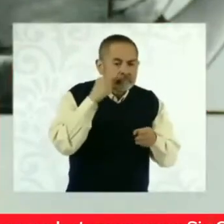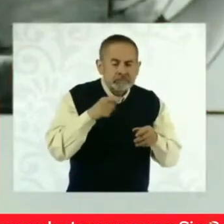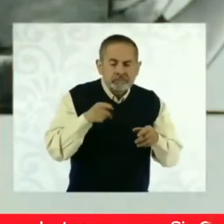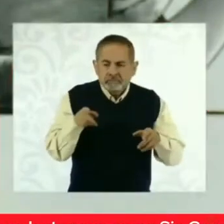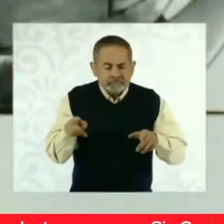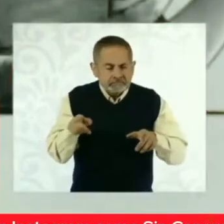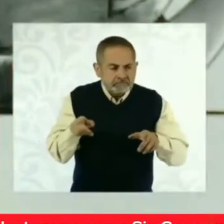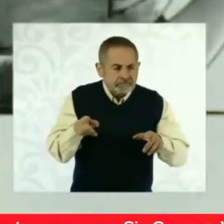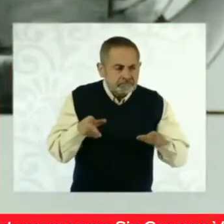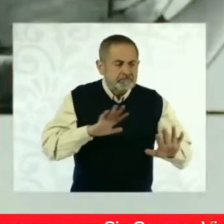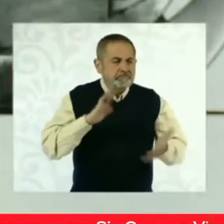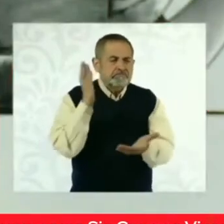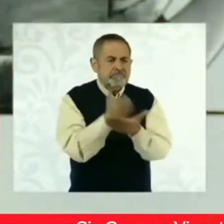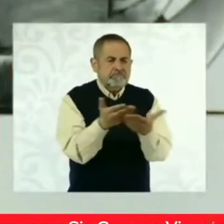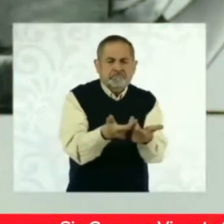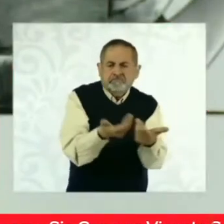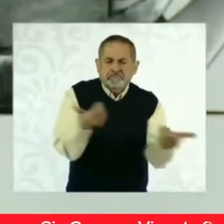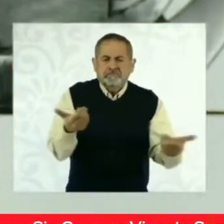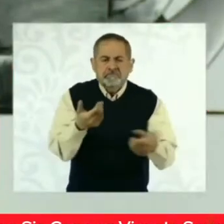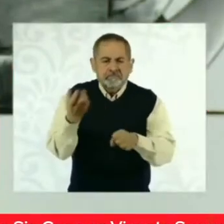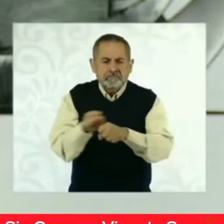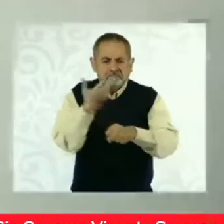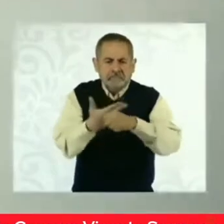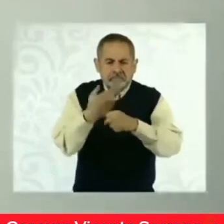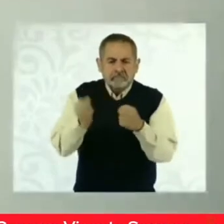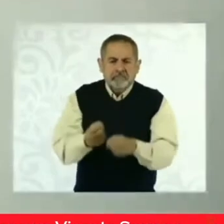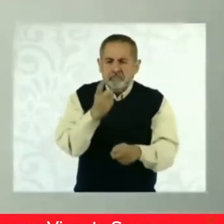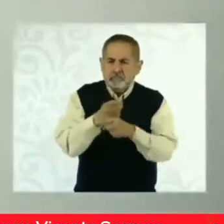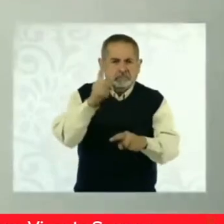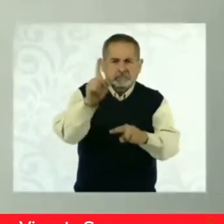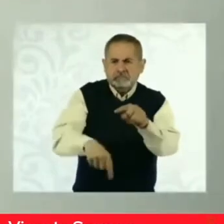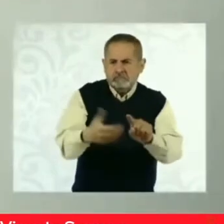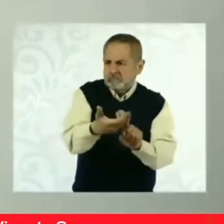al entonces secretario de Seguridad.